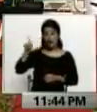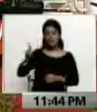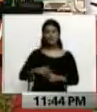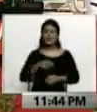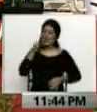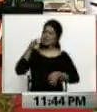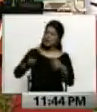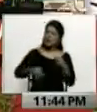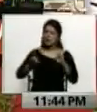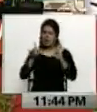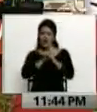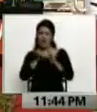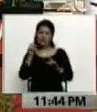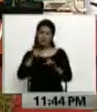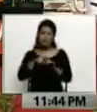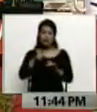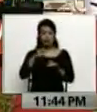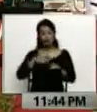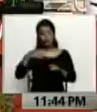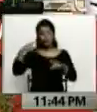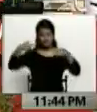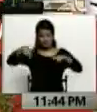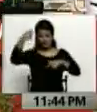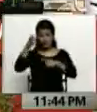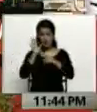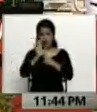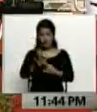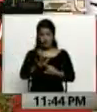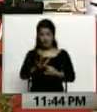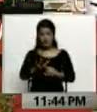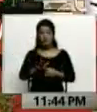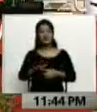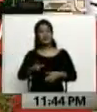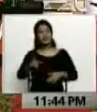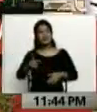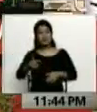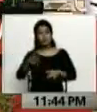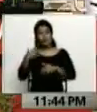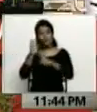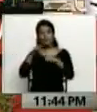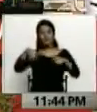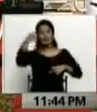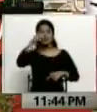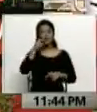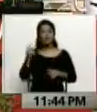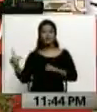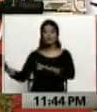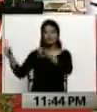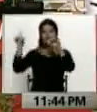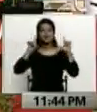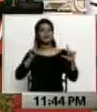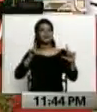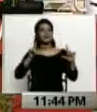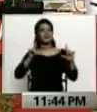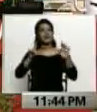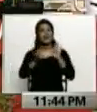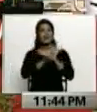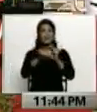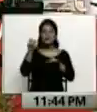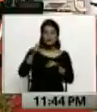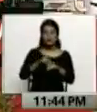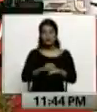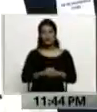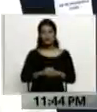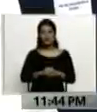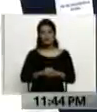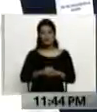anécdota se ponía a hablar porque la ley de semilla le voy a presentar un video sobre la ley de semilla y salía él hablando en el video sobre la ley de